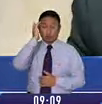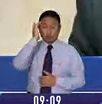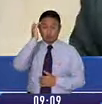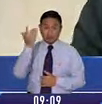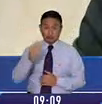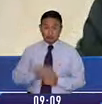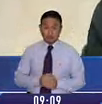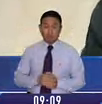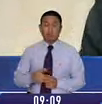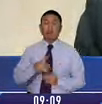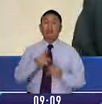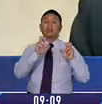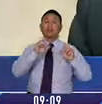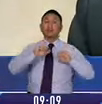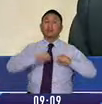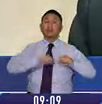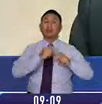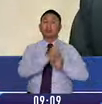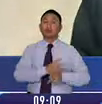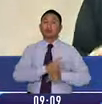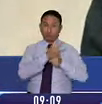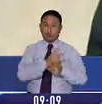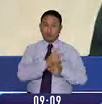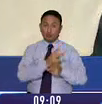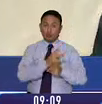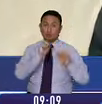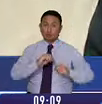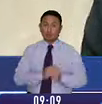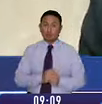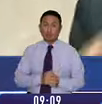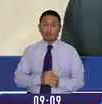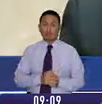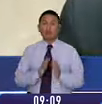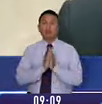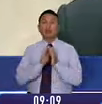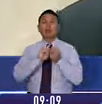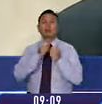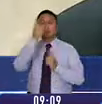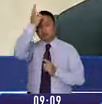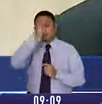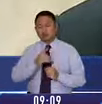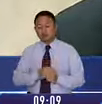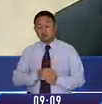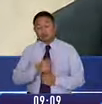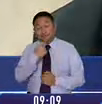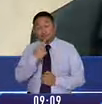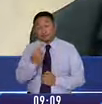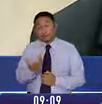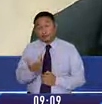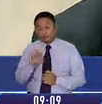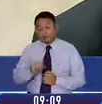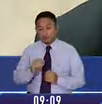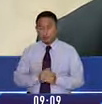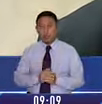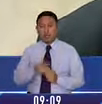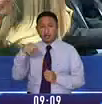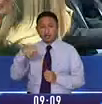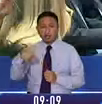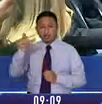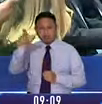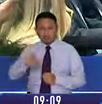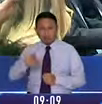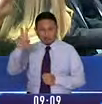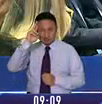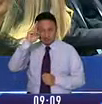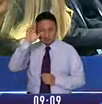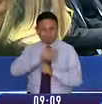especialmente en materia de acción de protección y habeas corpus, que hay que decirlo, ha habido un abuso. Es